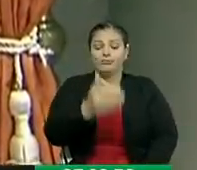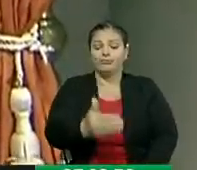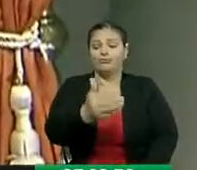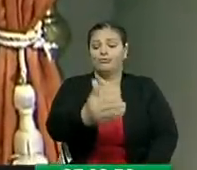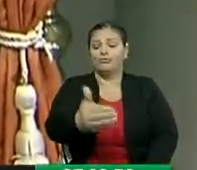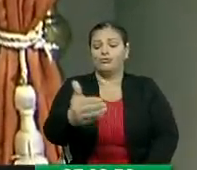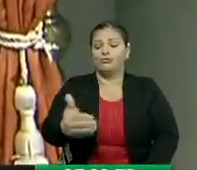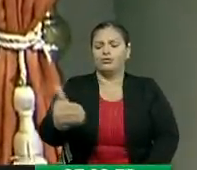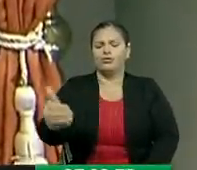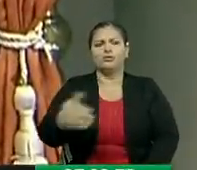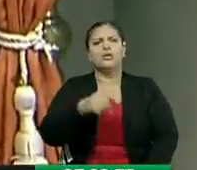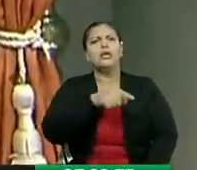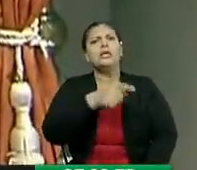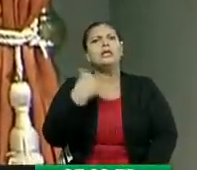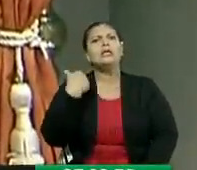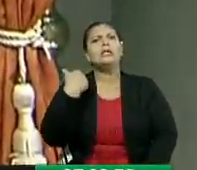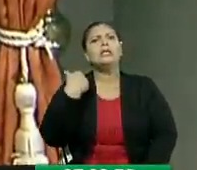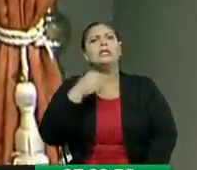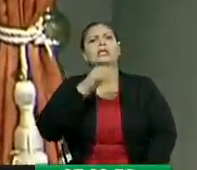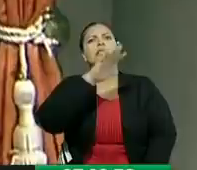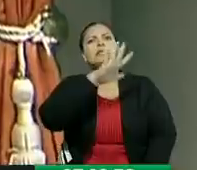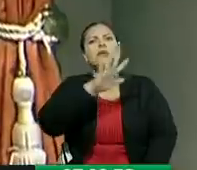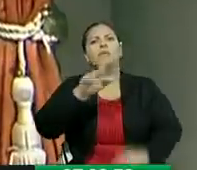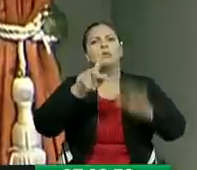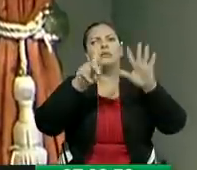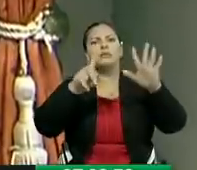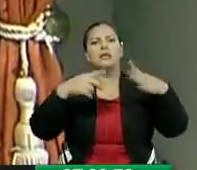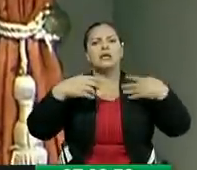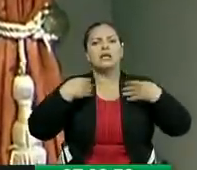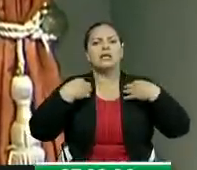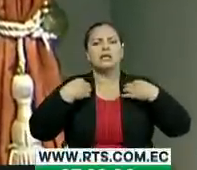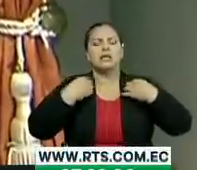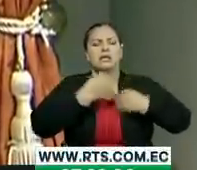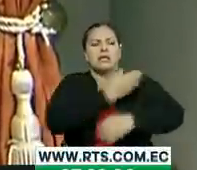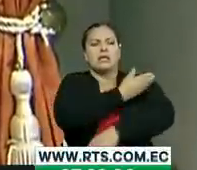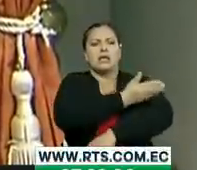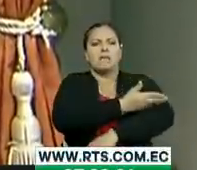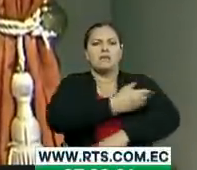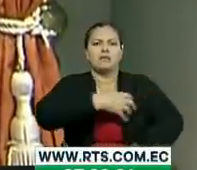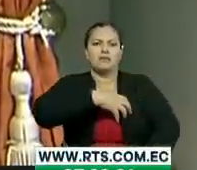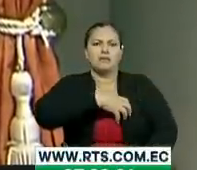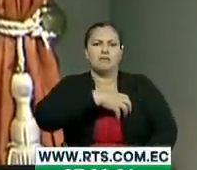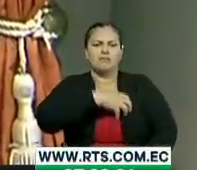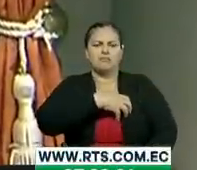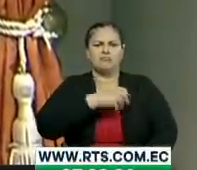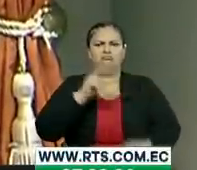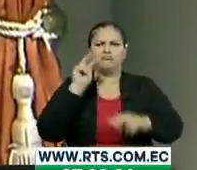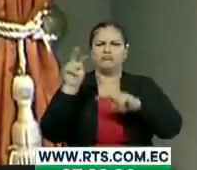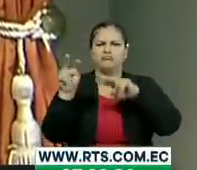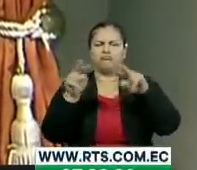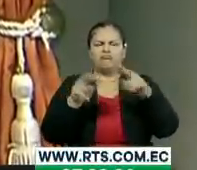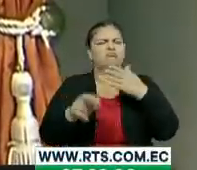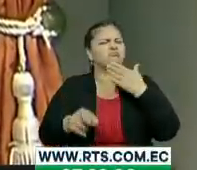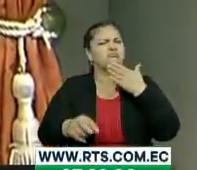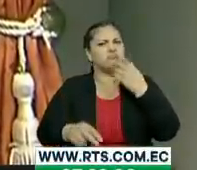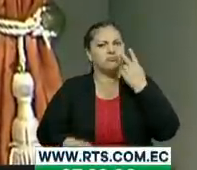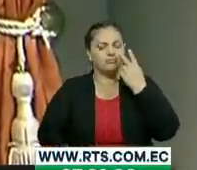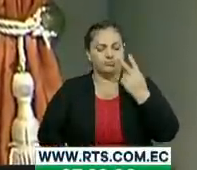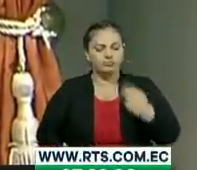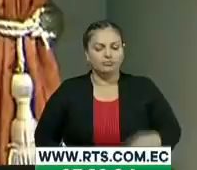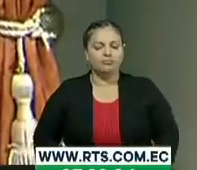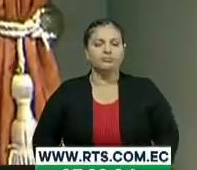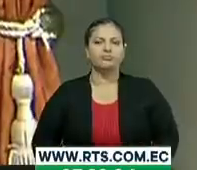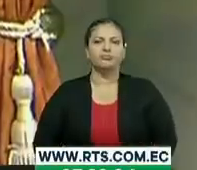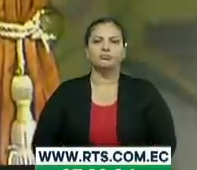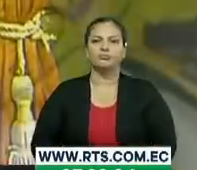de 56 camisetas de su equipo favorito, el Barcelona Sporting Club. Veamos la nota a continuación.